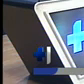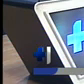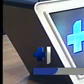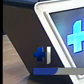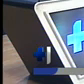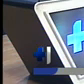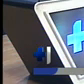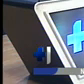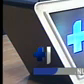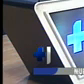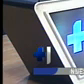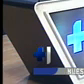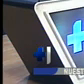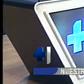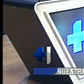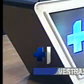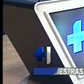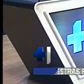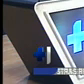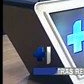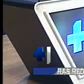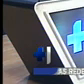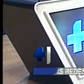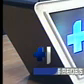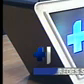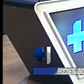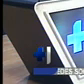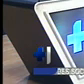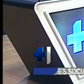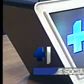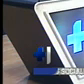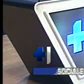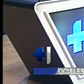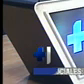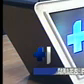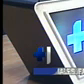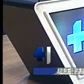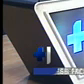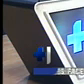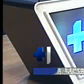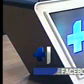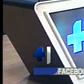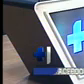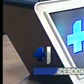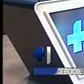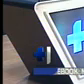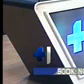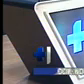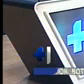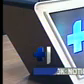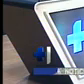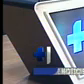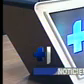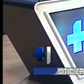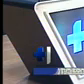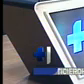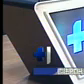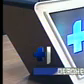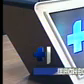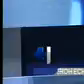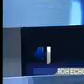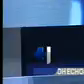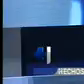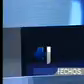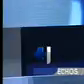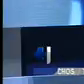sucediendo antes en la inauguración y por supuesto en el desarrollo de estos próximos Juegos Centroamericanos y del Caribe. Vamos a estar muy atentos, Zuly, muchas gracias